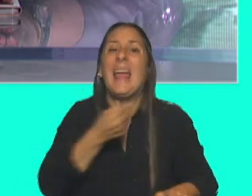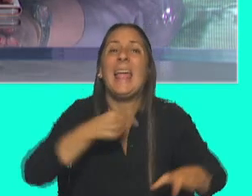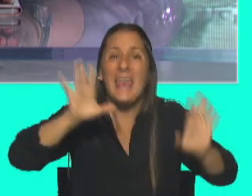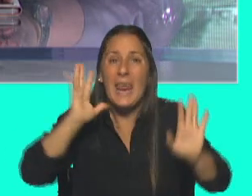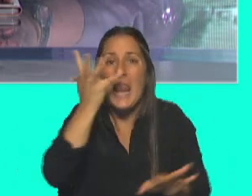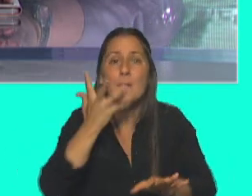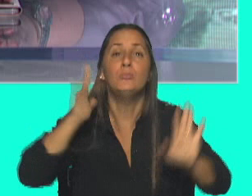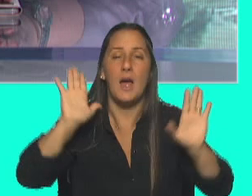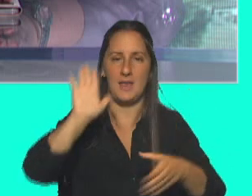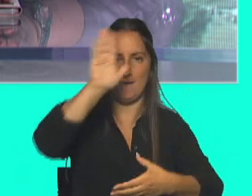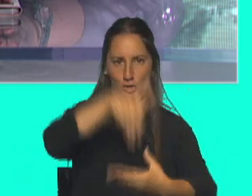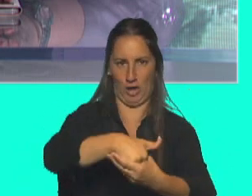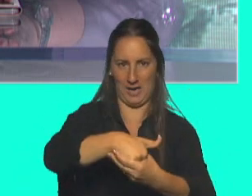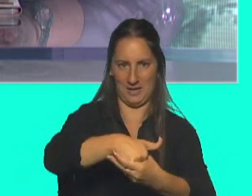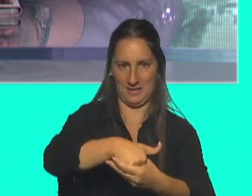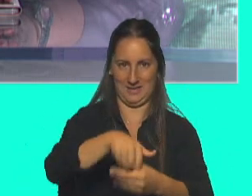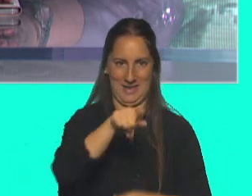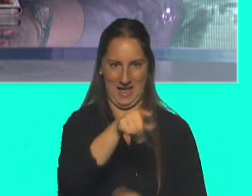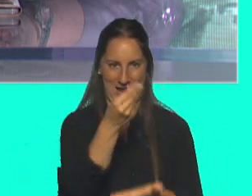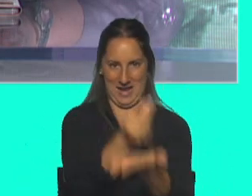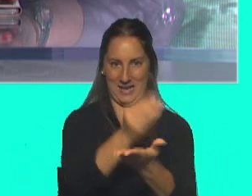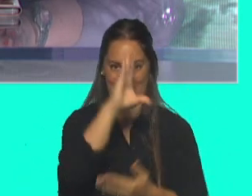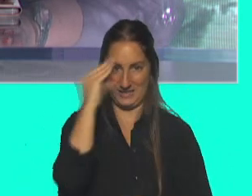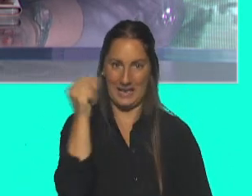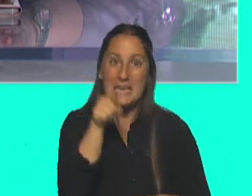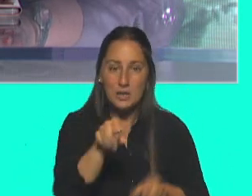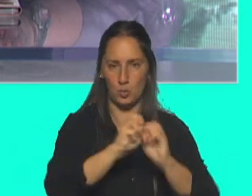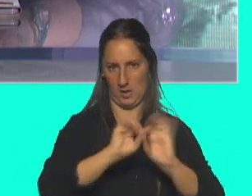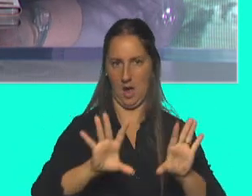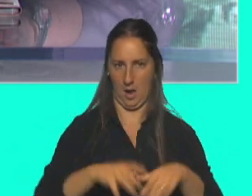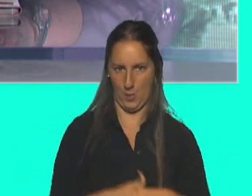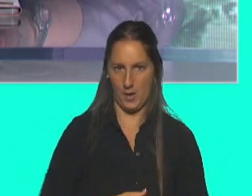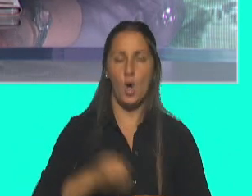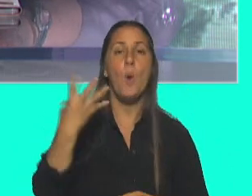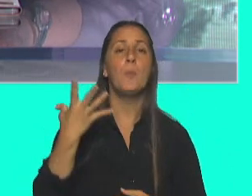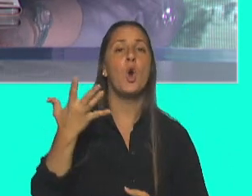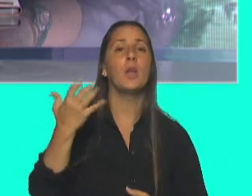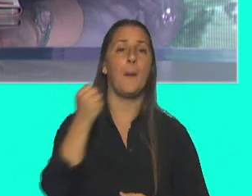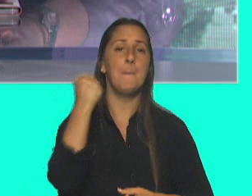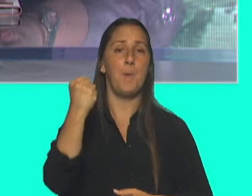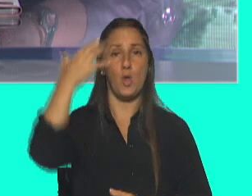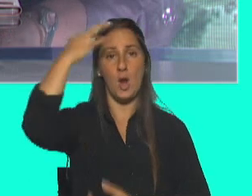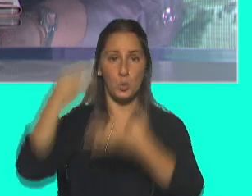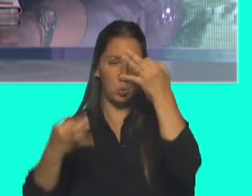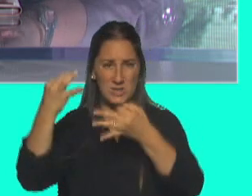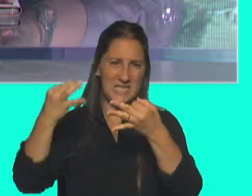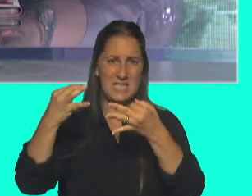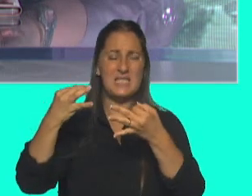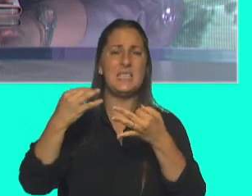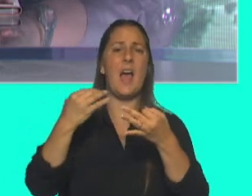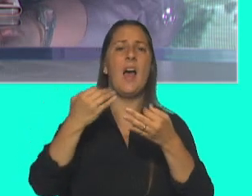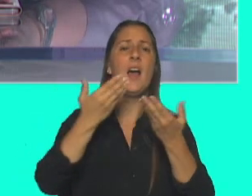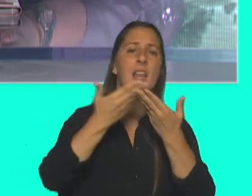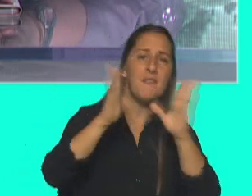votarla. Y eso me parece aún más grave, porque el Poder Judicial avanza no solo sobre la libertad y las garantías